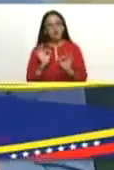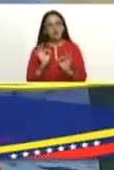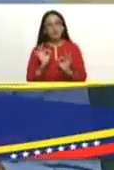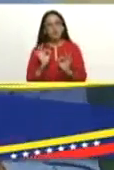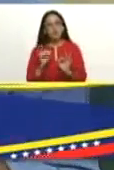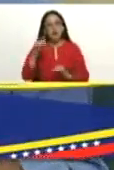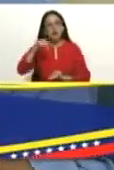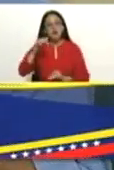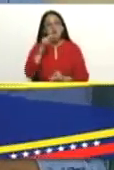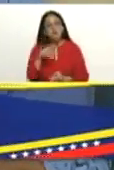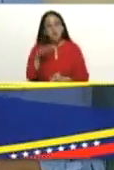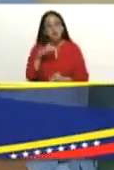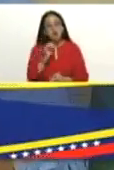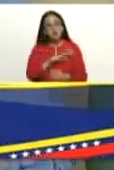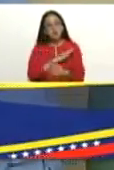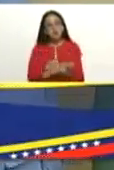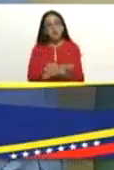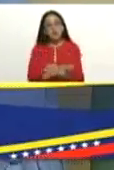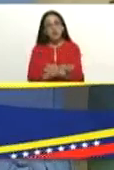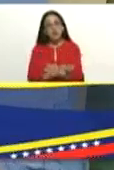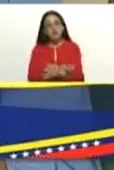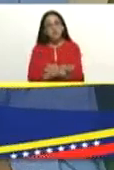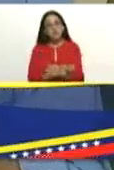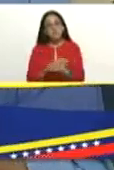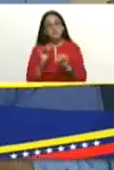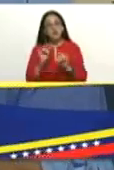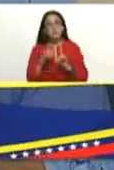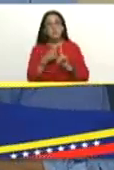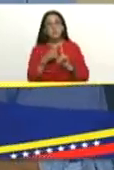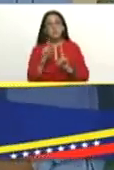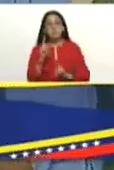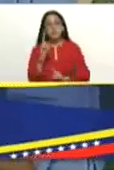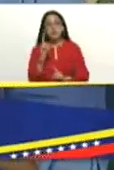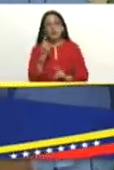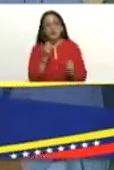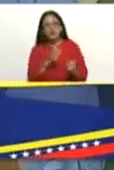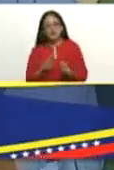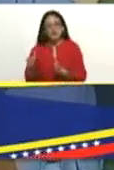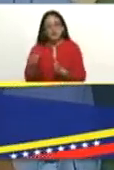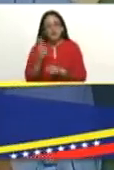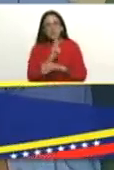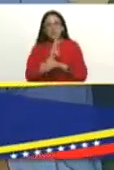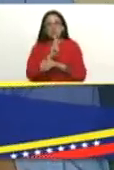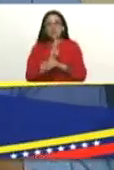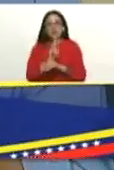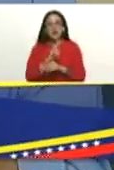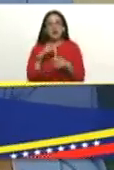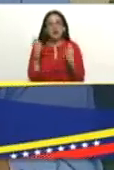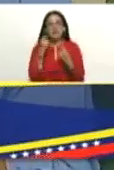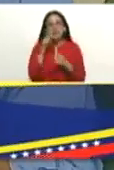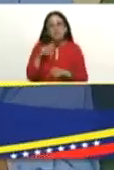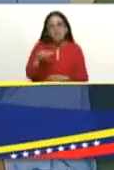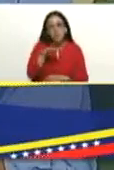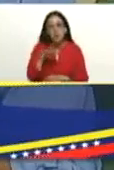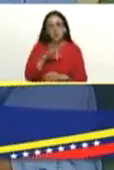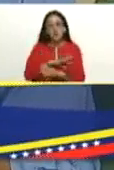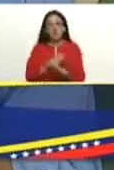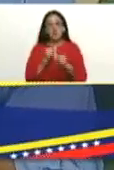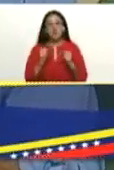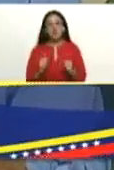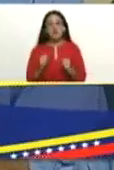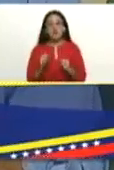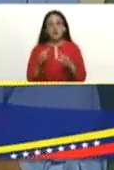el pueblo es poder. En función de eso, presidente, lo primero que hicimos en el primer periodo fue utilizar ese poder popular para fortalecer